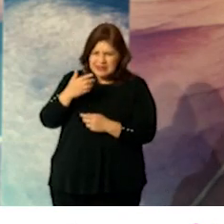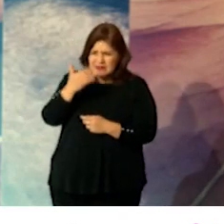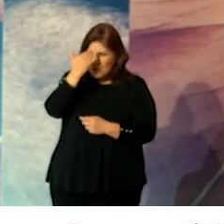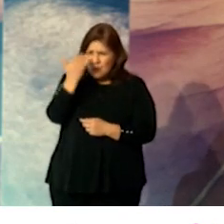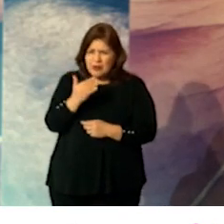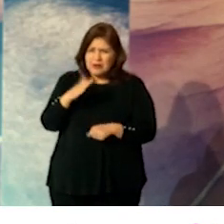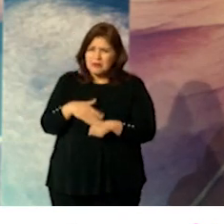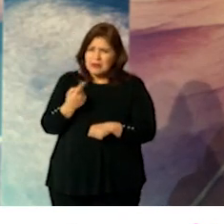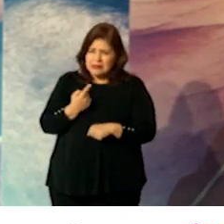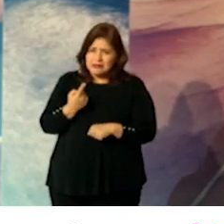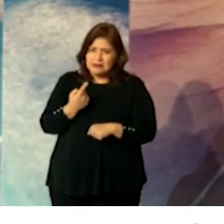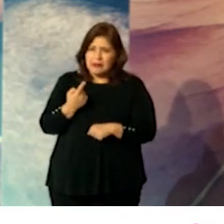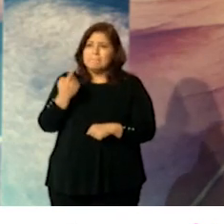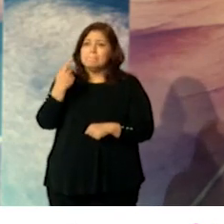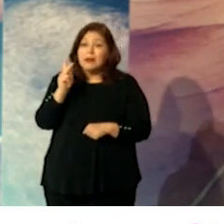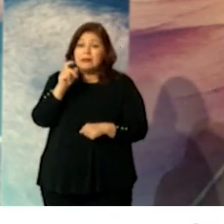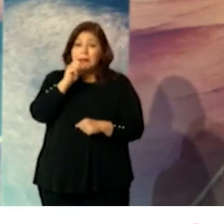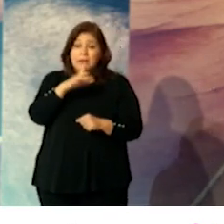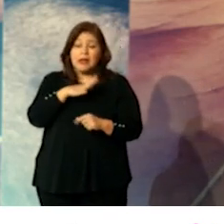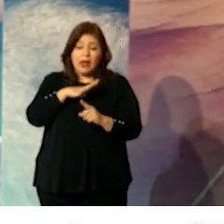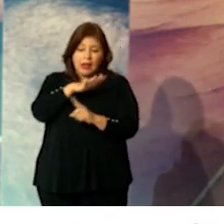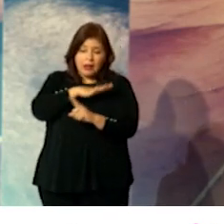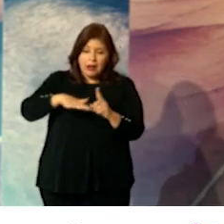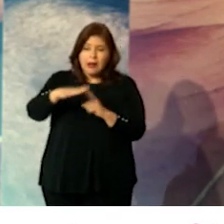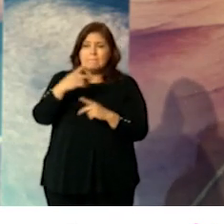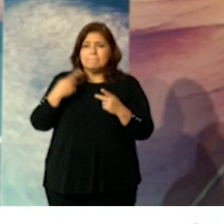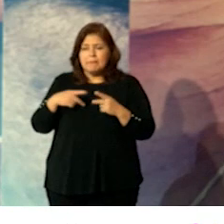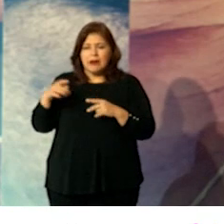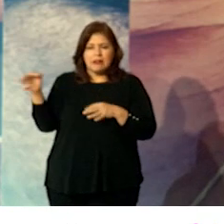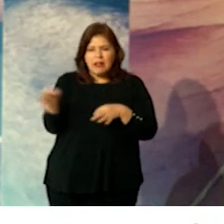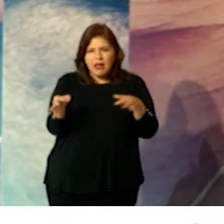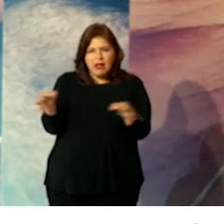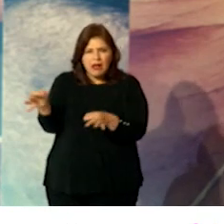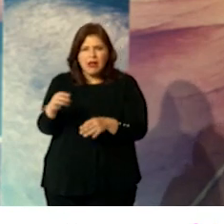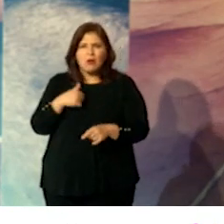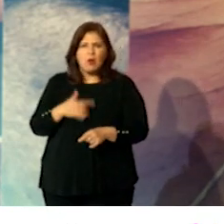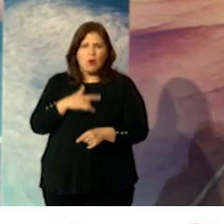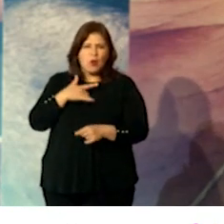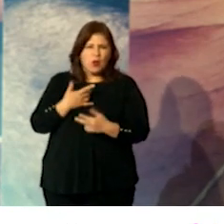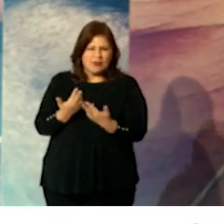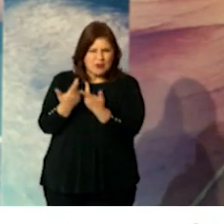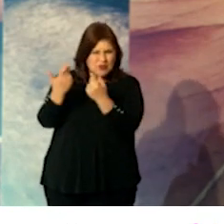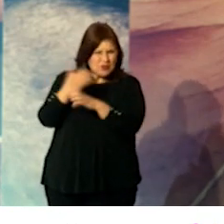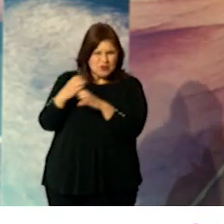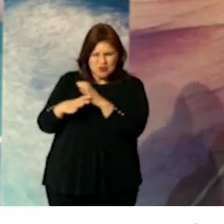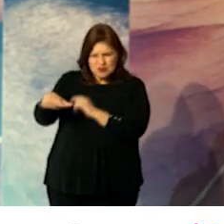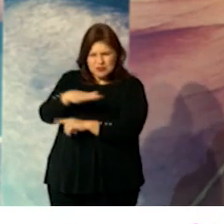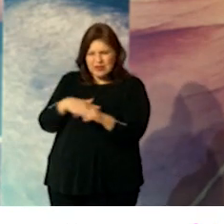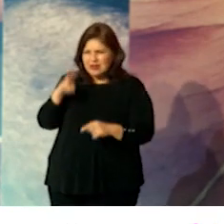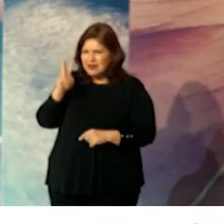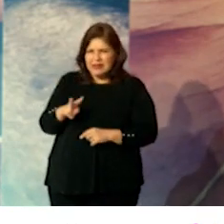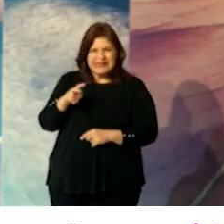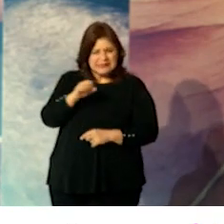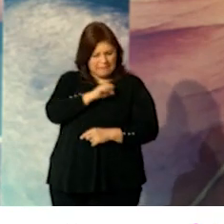parte importante de las personas que están involucradas en procesos que están contaminantes o destructivos, que no es que